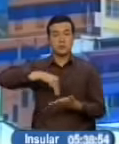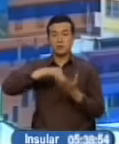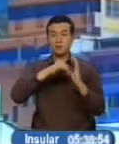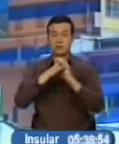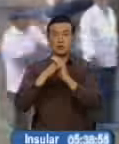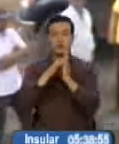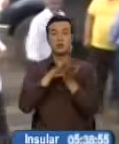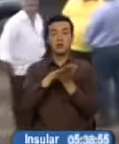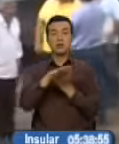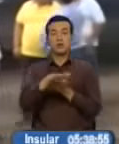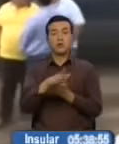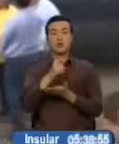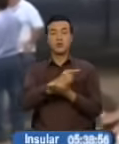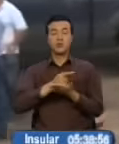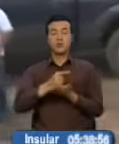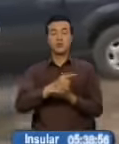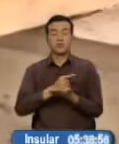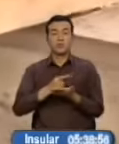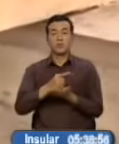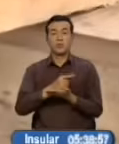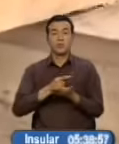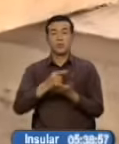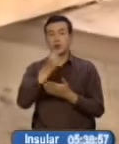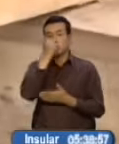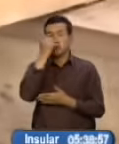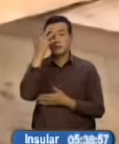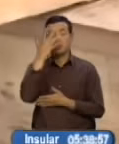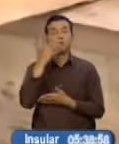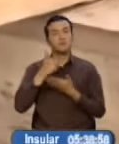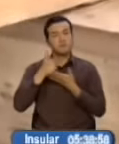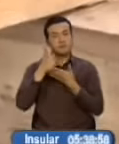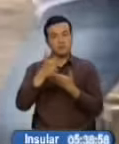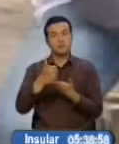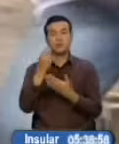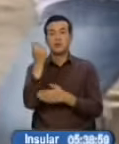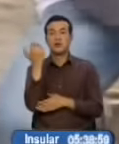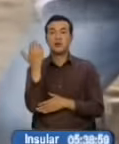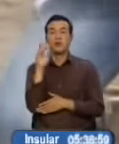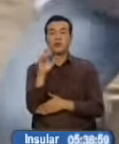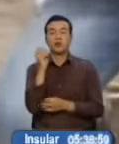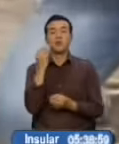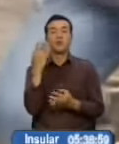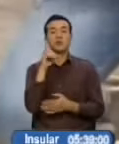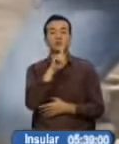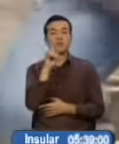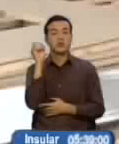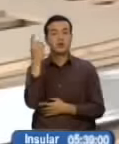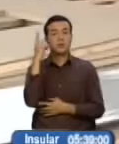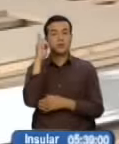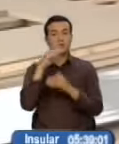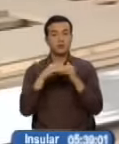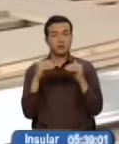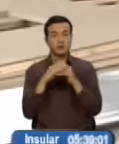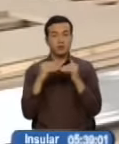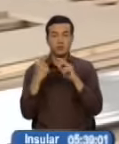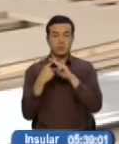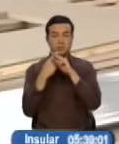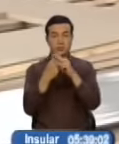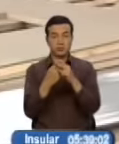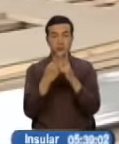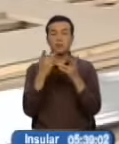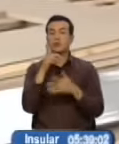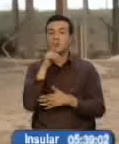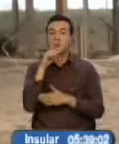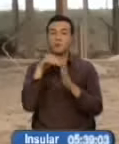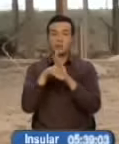Elena, Los Ríos, Guayas y Santo Domingo de los Áchilas se verán beneficiadas por un crédito soberano de $100 millones entregado